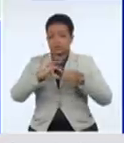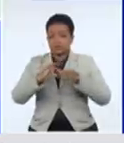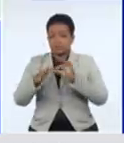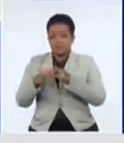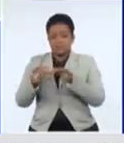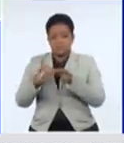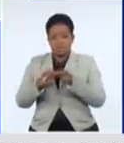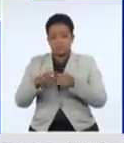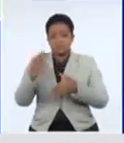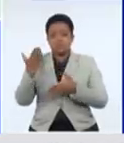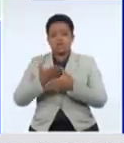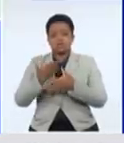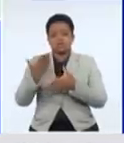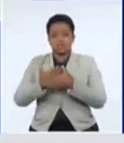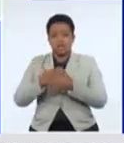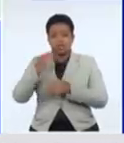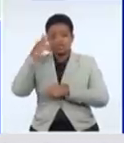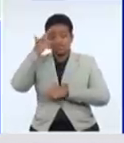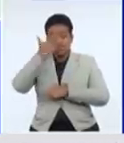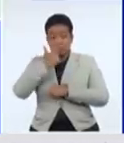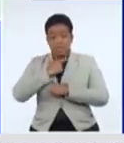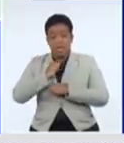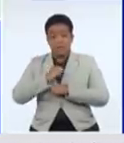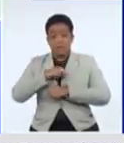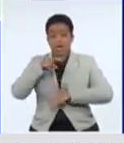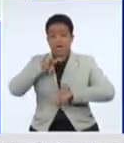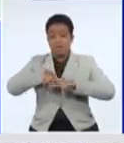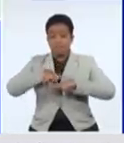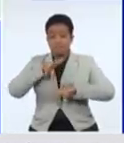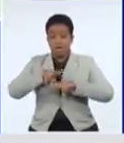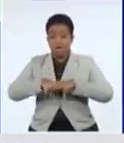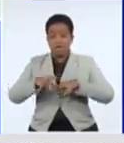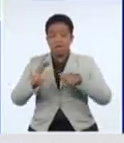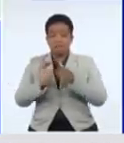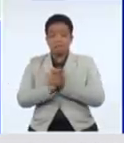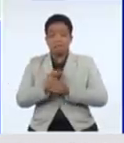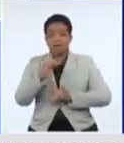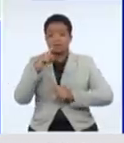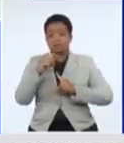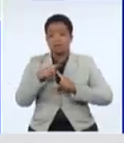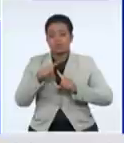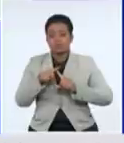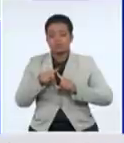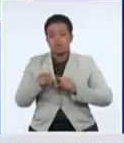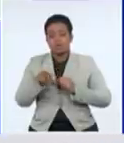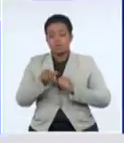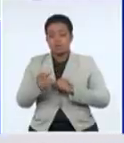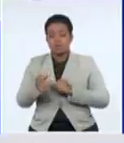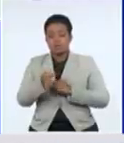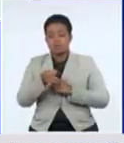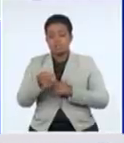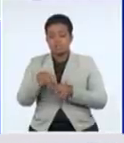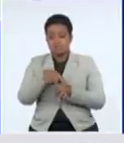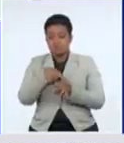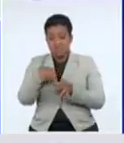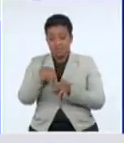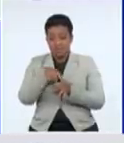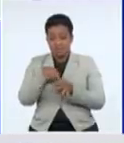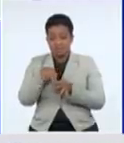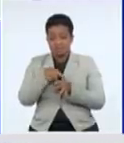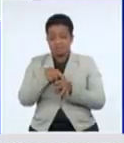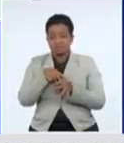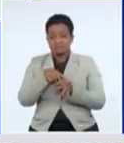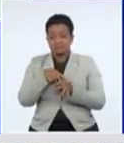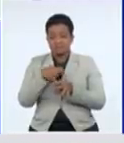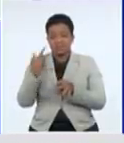Cuba, Ciego de Ávila, La Habana, Matanzas y el municipio especial Isla de la Juventud, que en el día